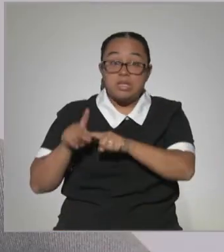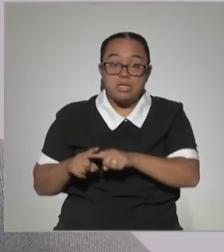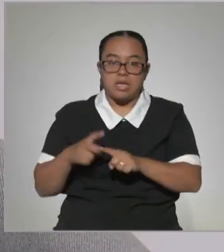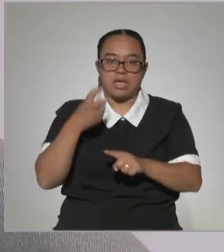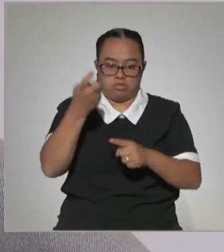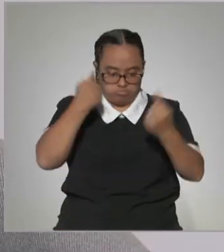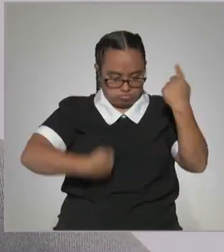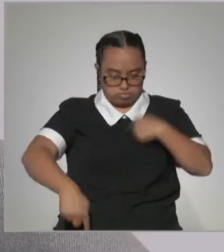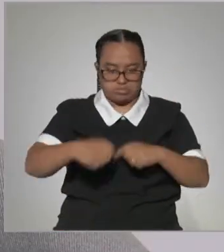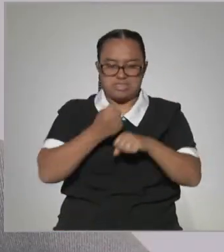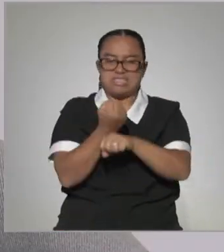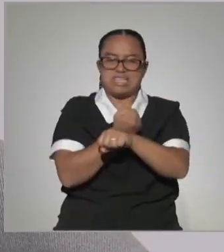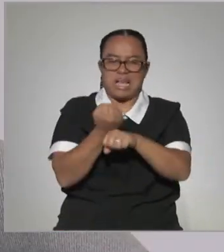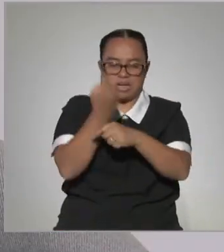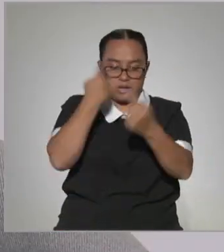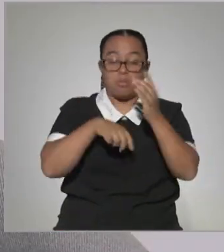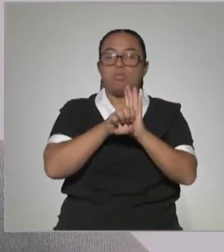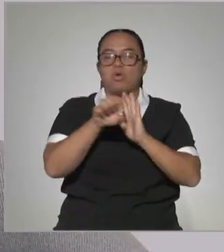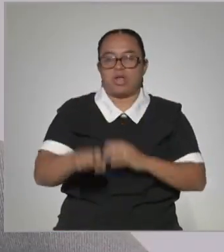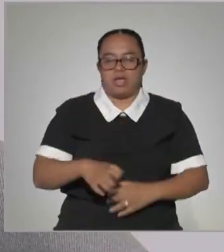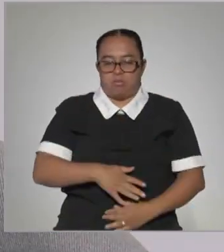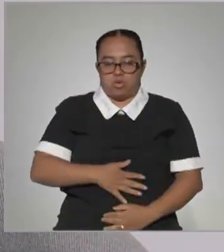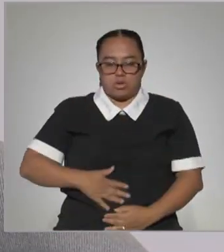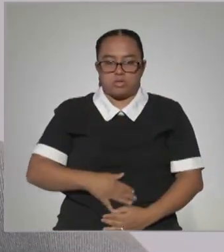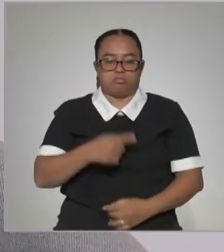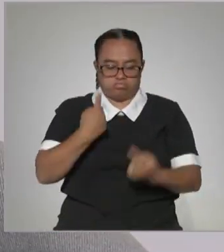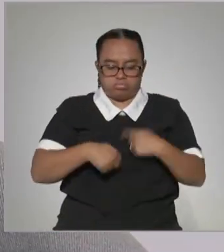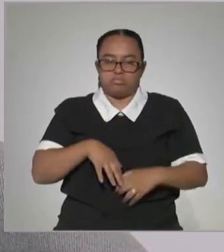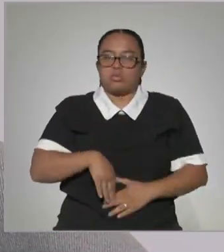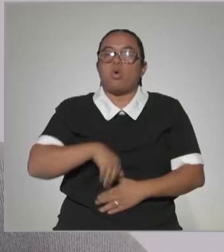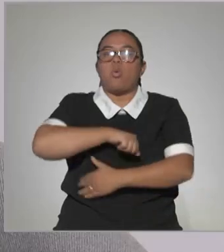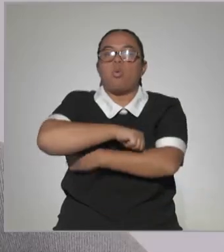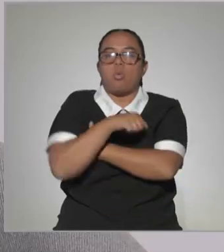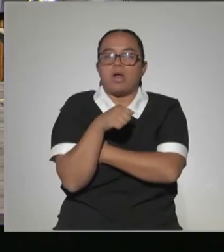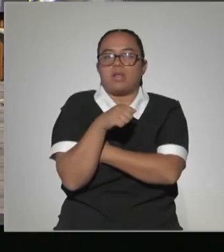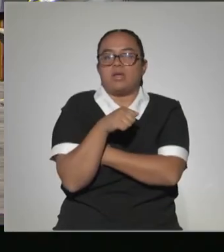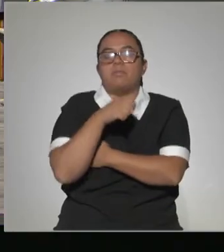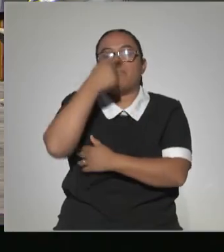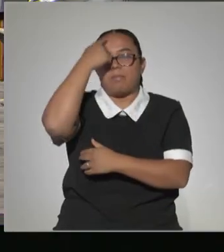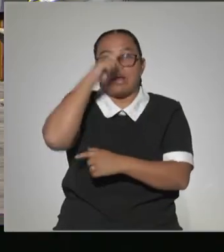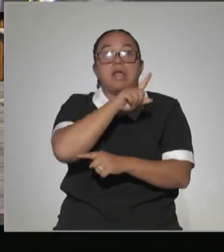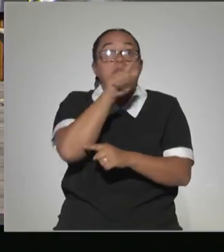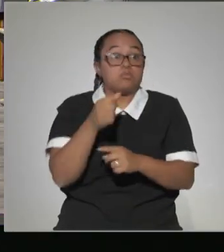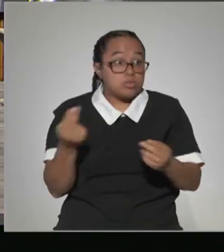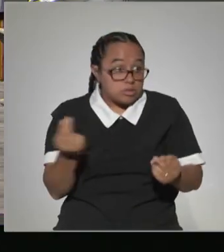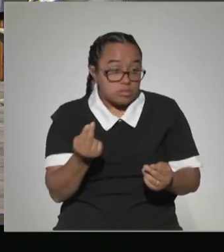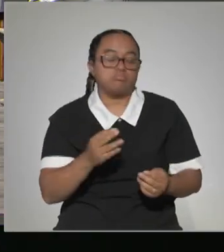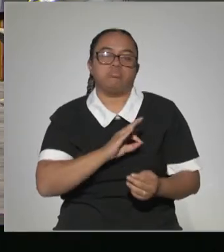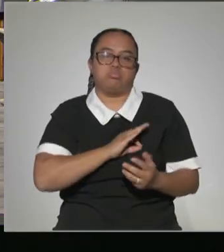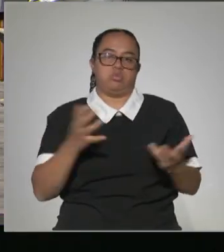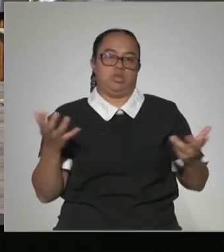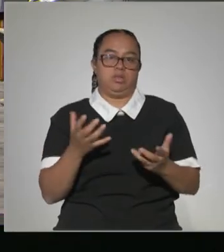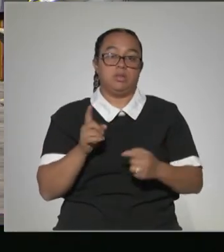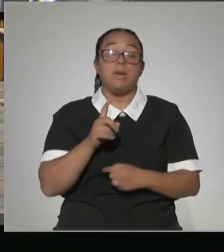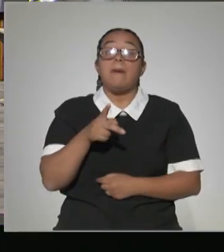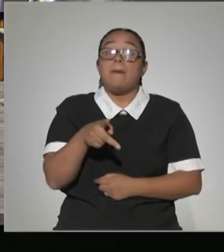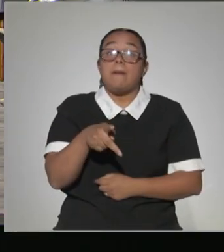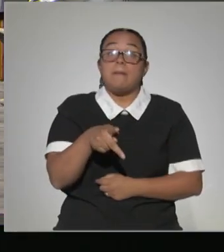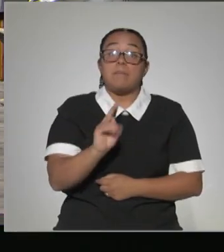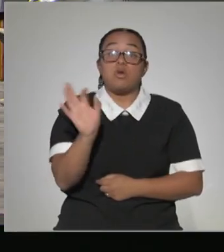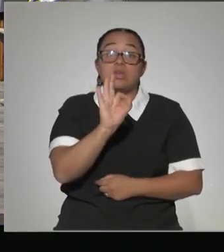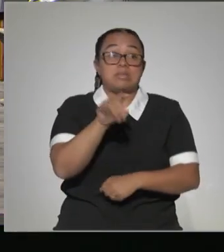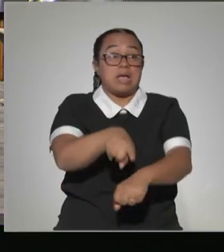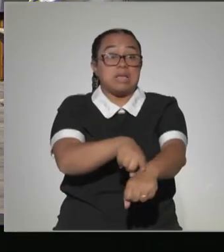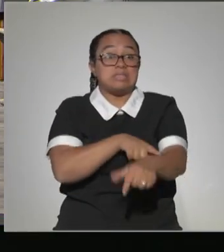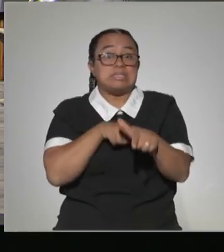flujo sanguíneo al sistema digestivo, por ejemplo, porque no lo requiere en ese momento, ¿no? Pero evidentemente, pues a largo plazo, pues sí, también trae sobre